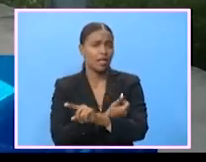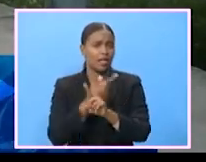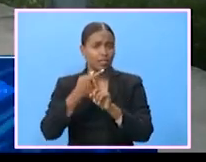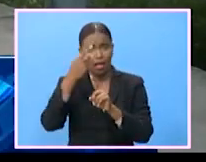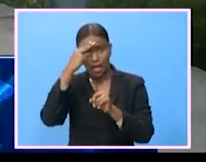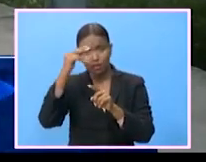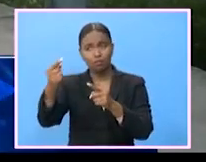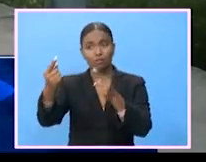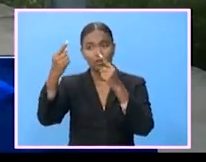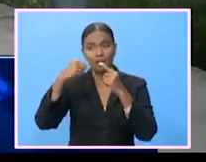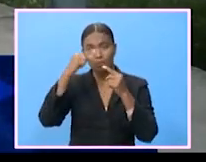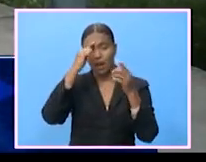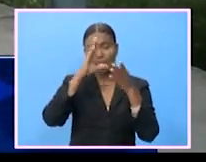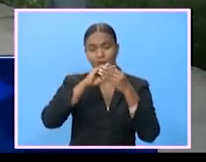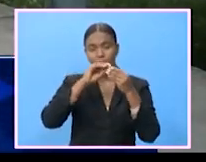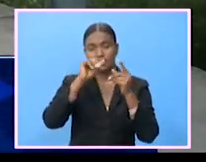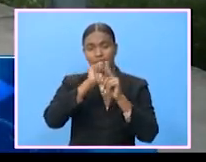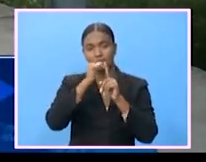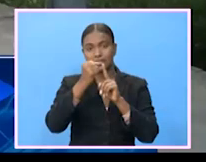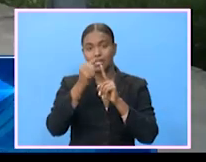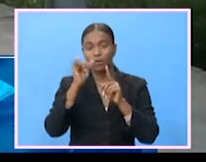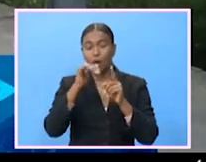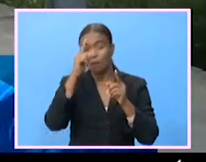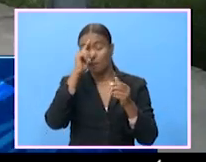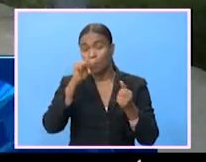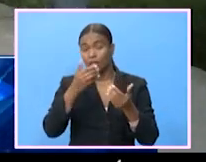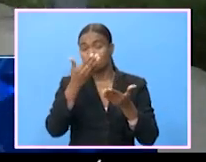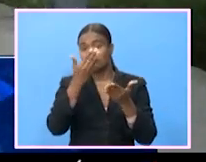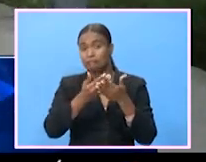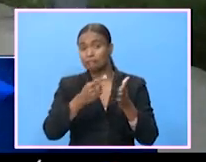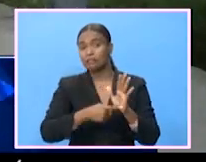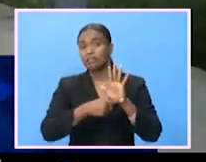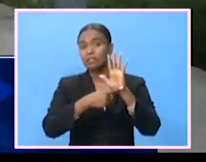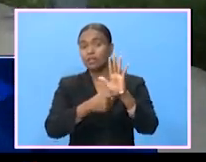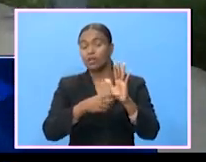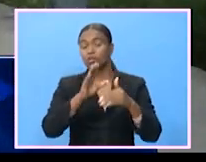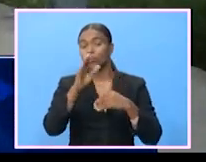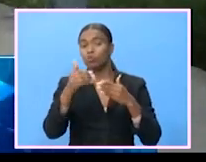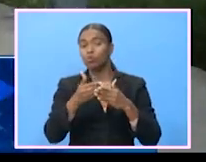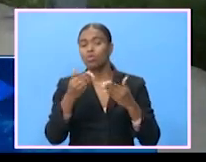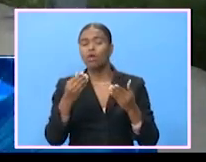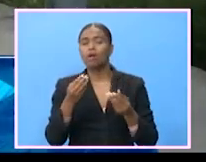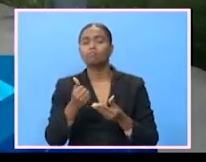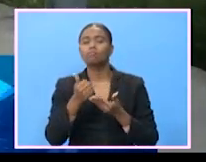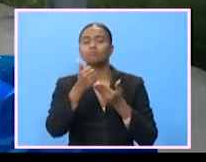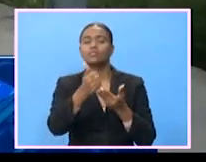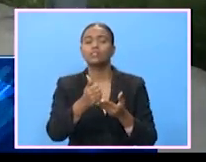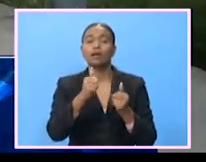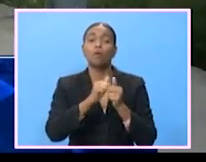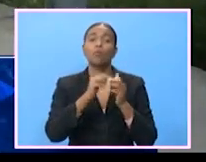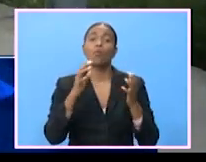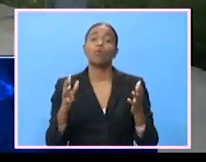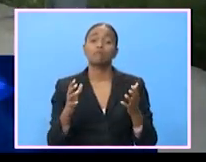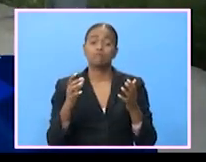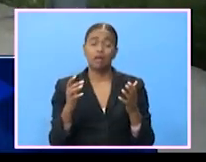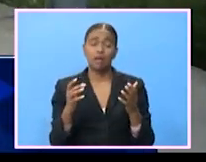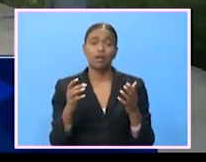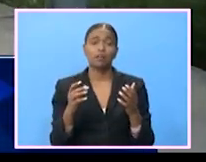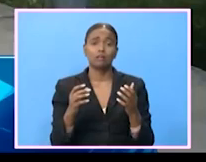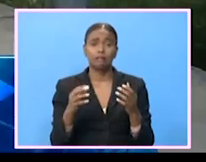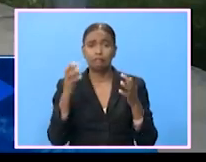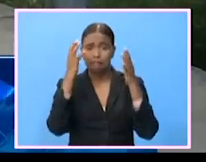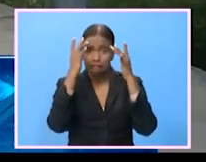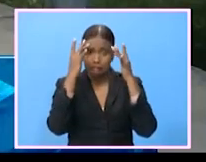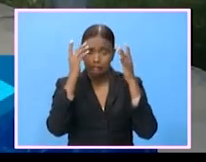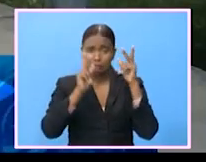confrontar un poco la realidad y para poder mostrar y para poder llevarles, por supuesto, pues digamos, con un poco de luz ante mucha nebulosa que hay por allí,